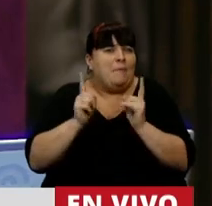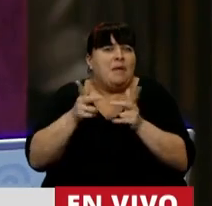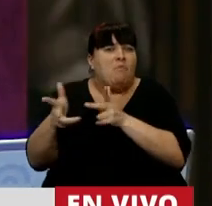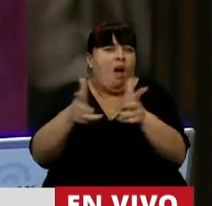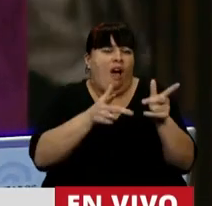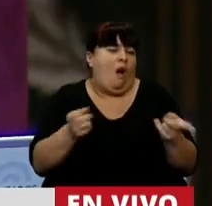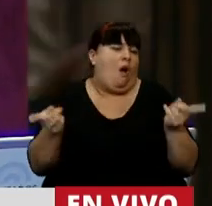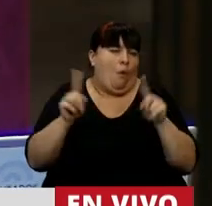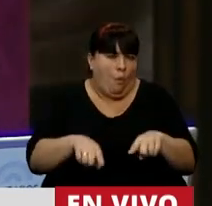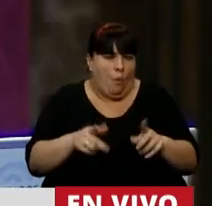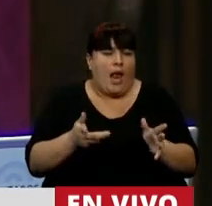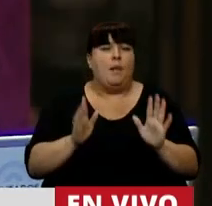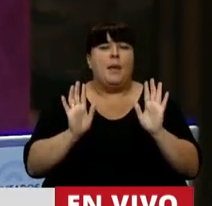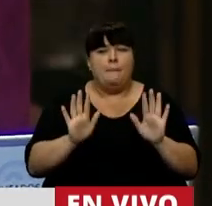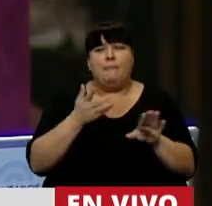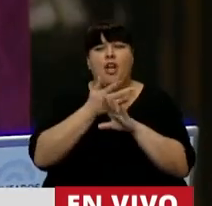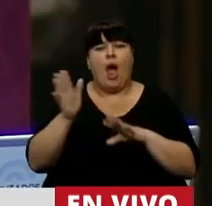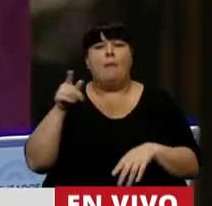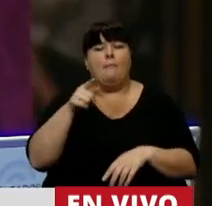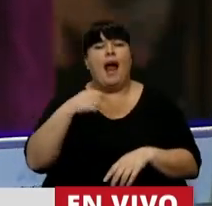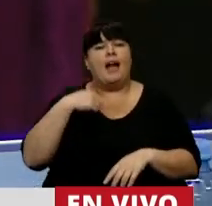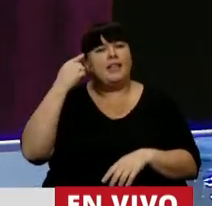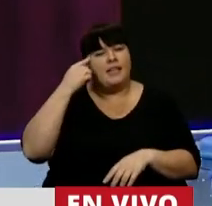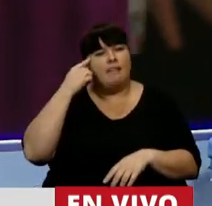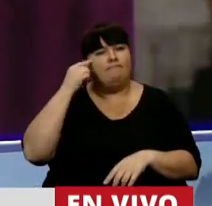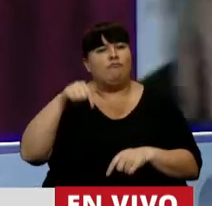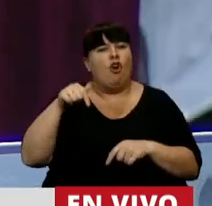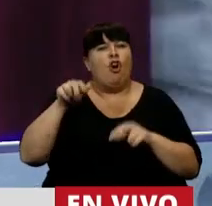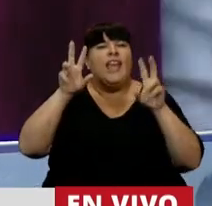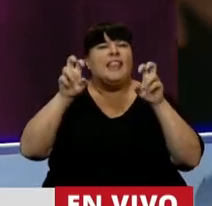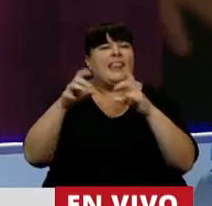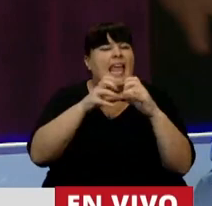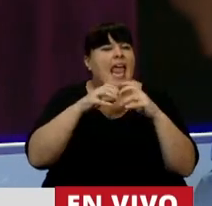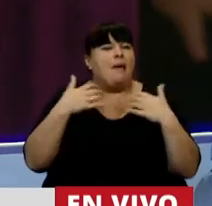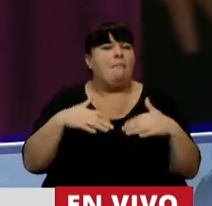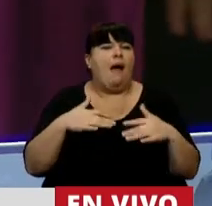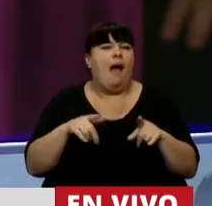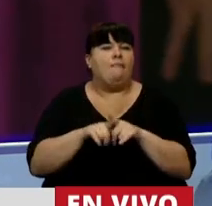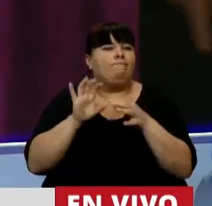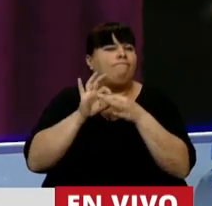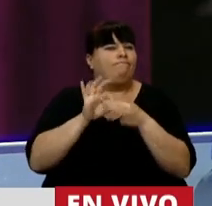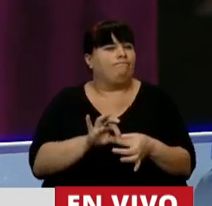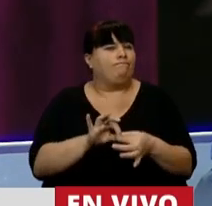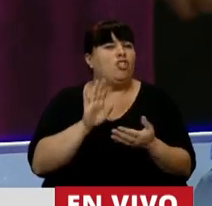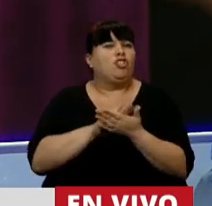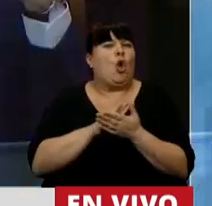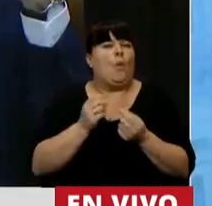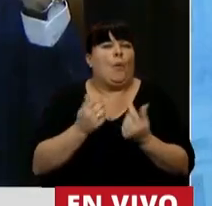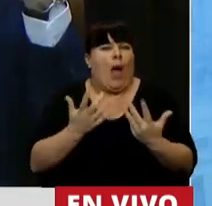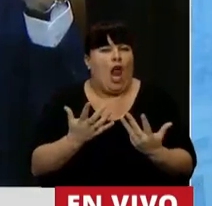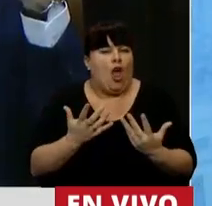dicho. Pero más allá de todo esto, creo que hoy estamos tratando un tema íntimamente ligado a los